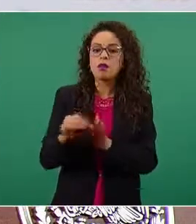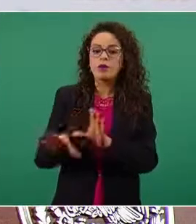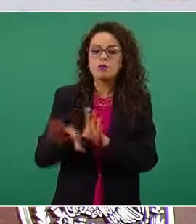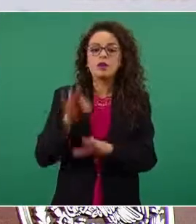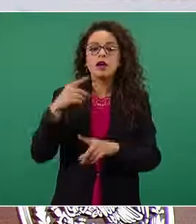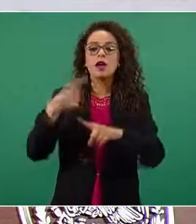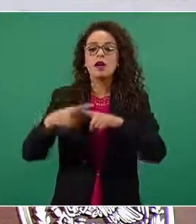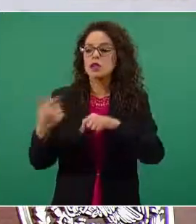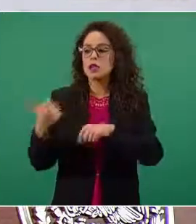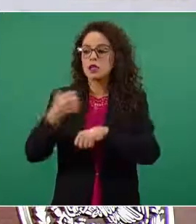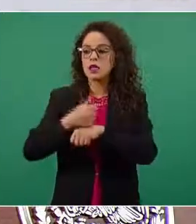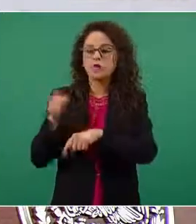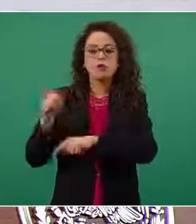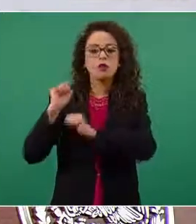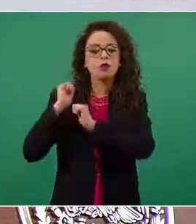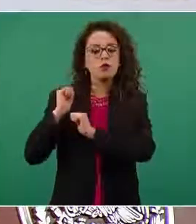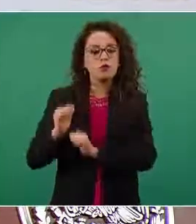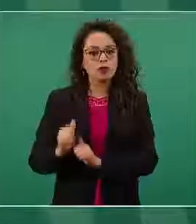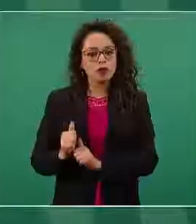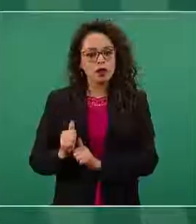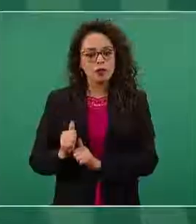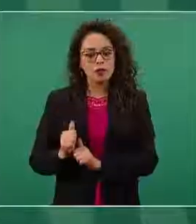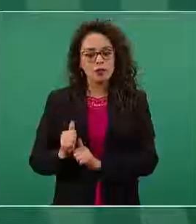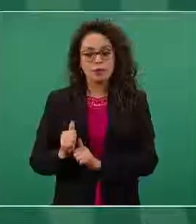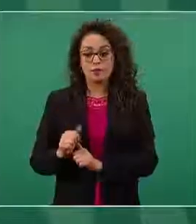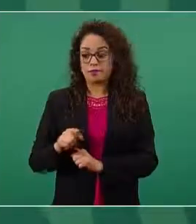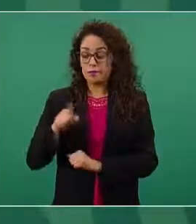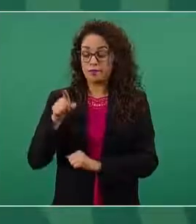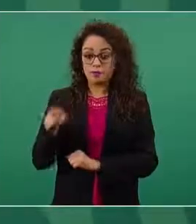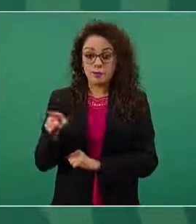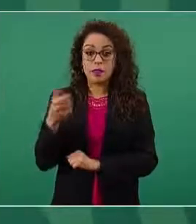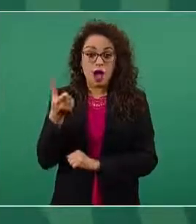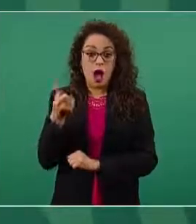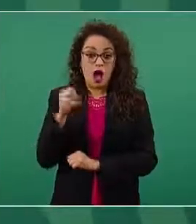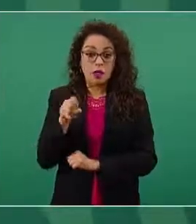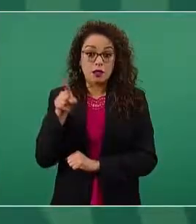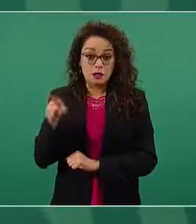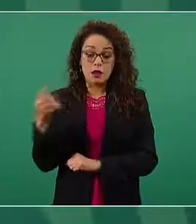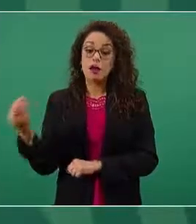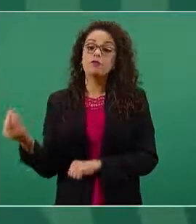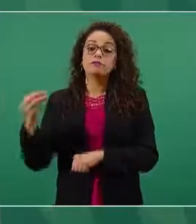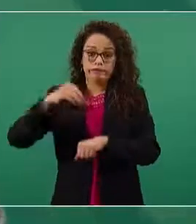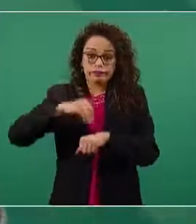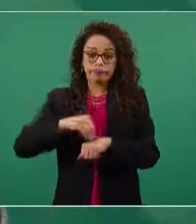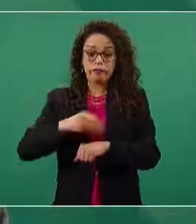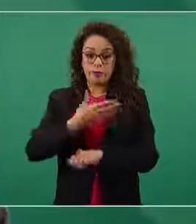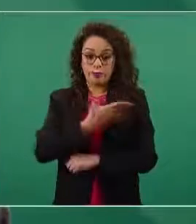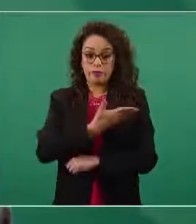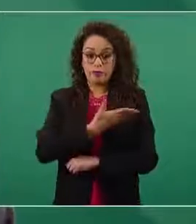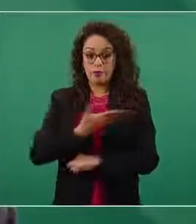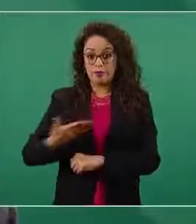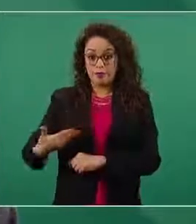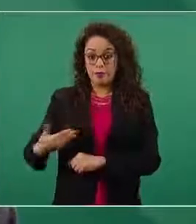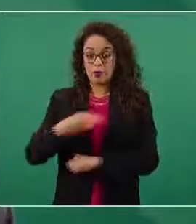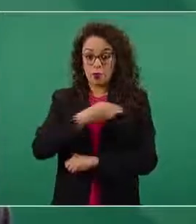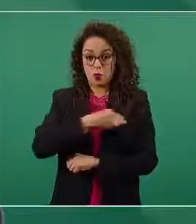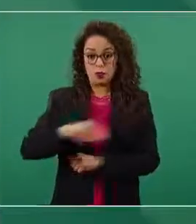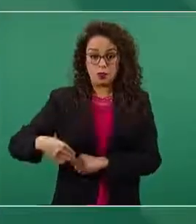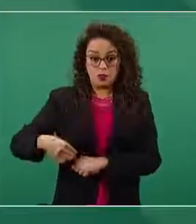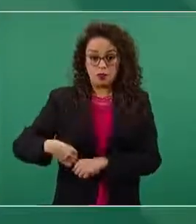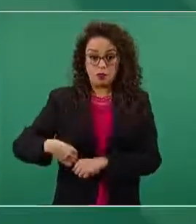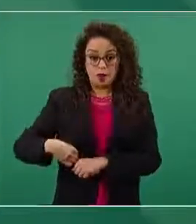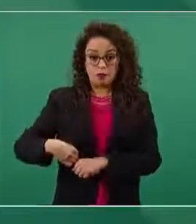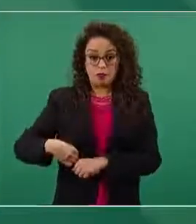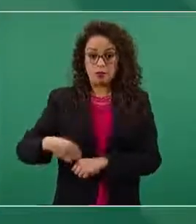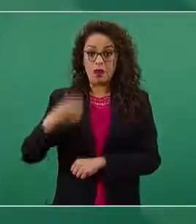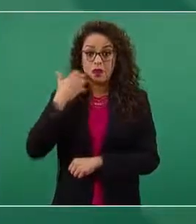El presidente municipal de Ayutla fue electo de esa manera, es una autoridad legítima, no